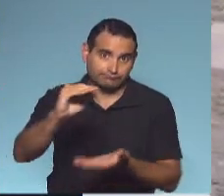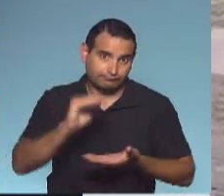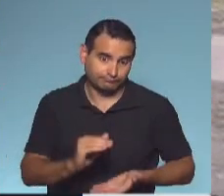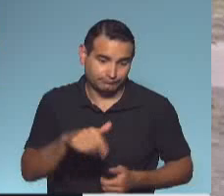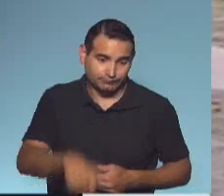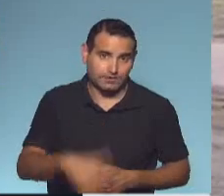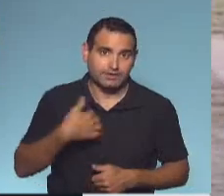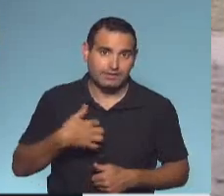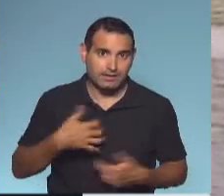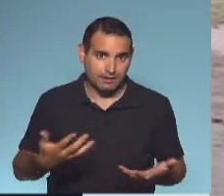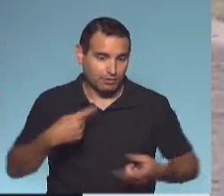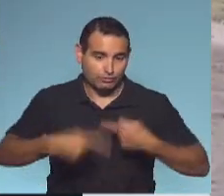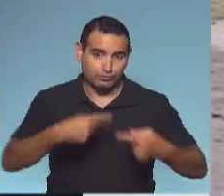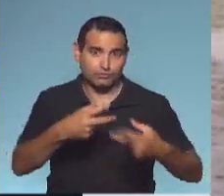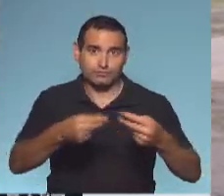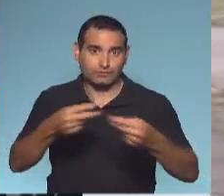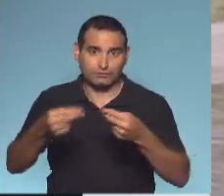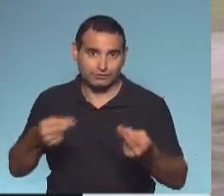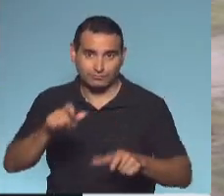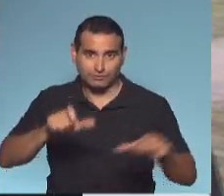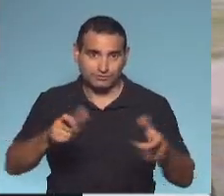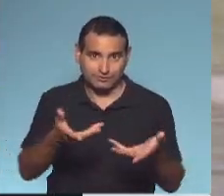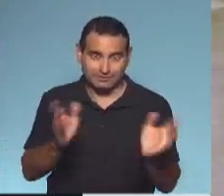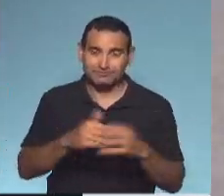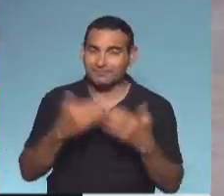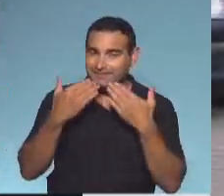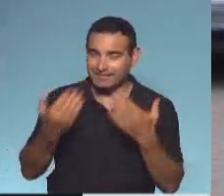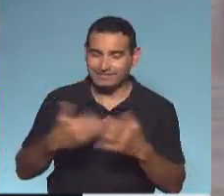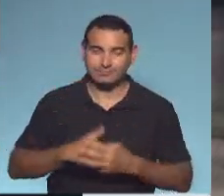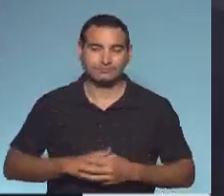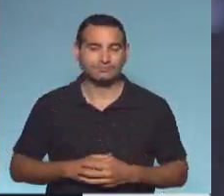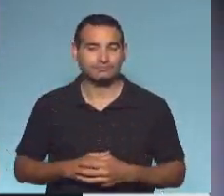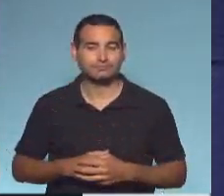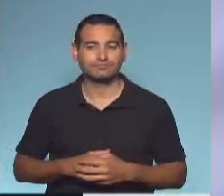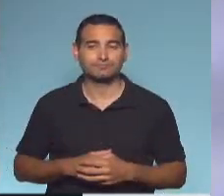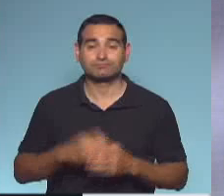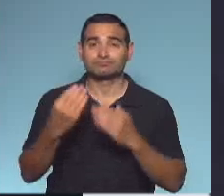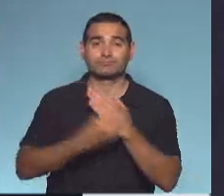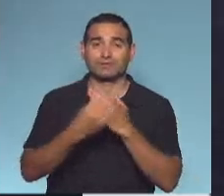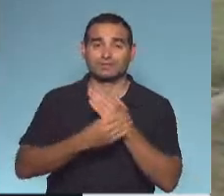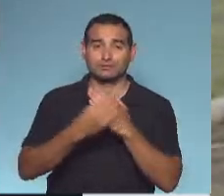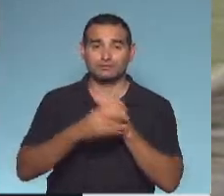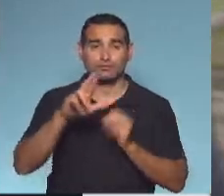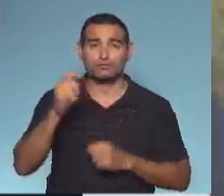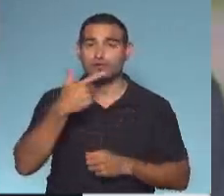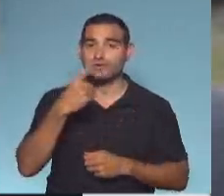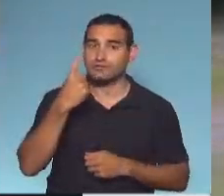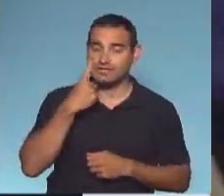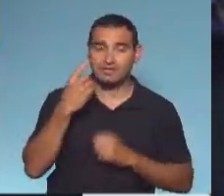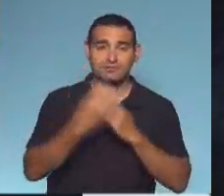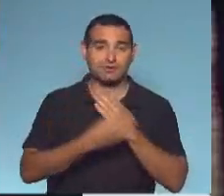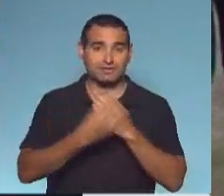estar en nuestro país como para poder seguir vacunando al conjunto de los argentinos en la acción muy amable fueron muy bien el ministro agustín rossi la